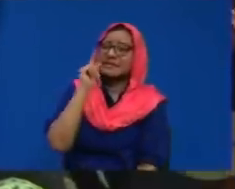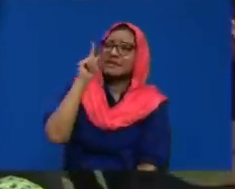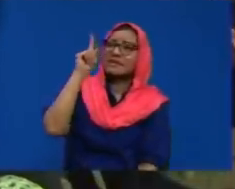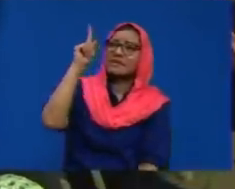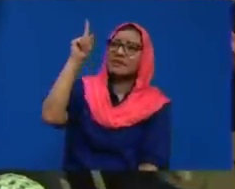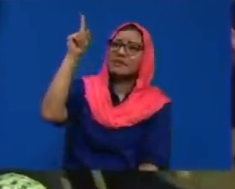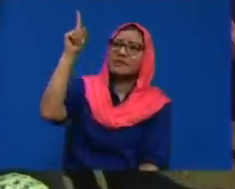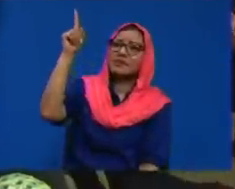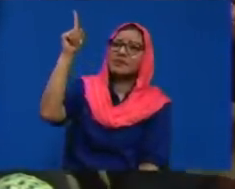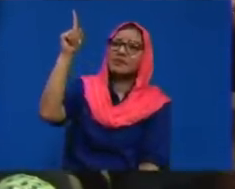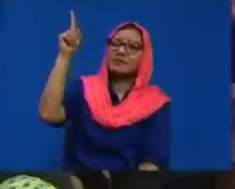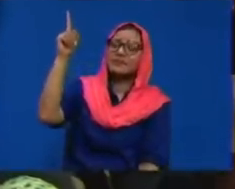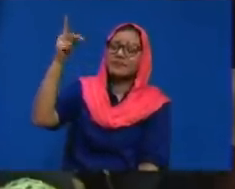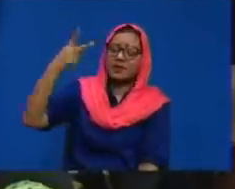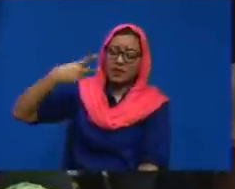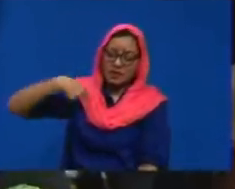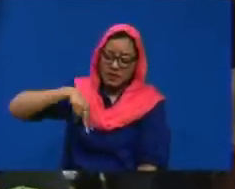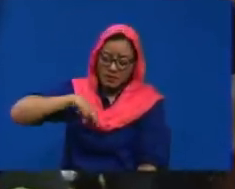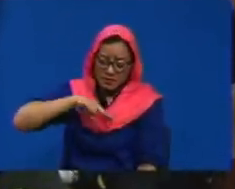Señor. Nos